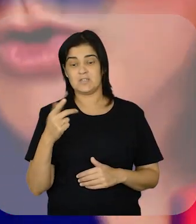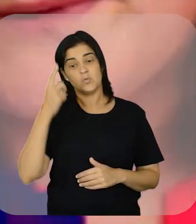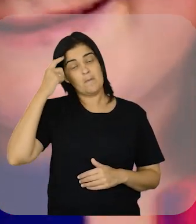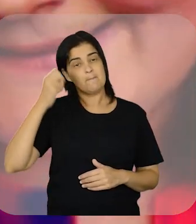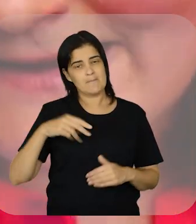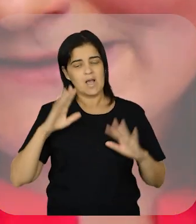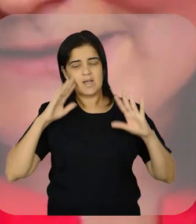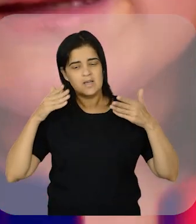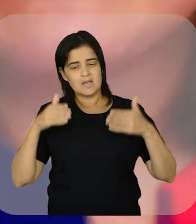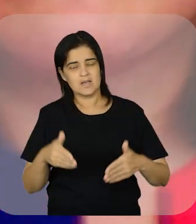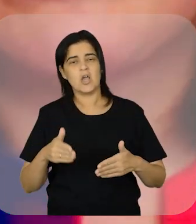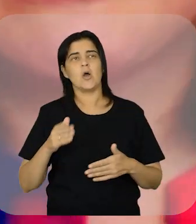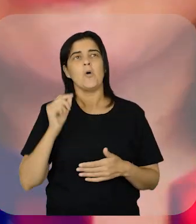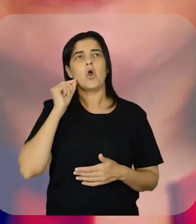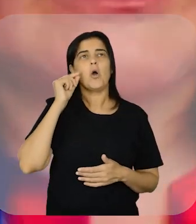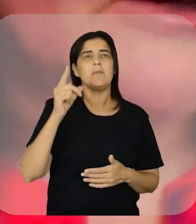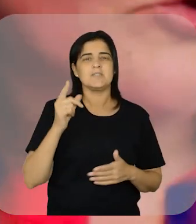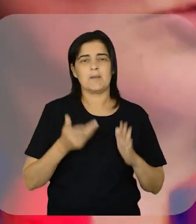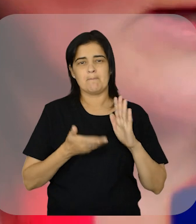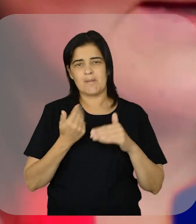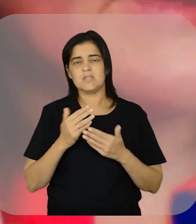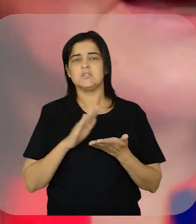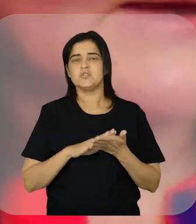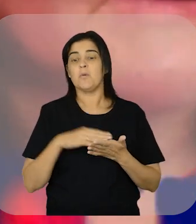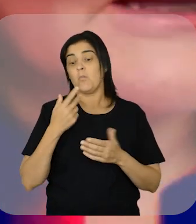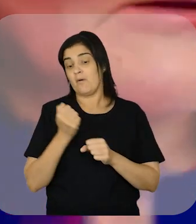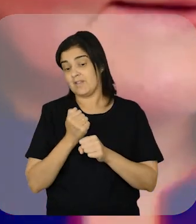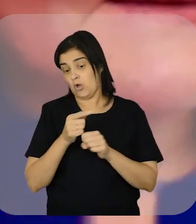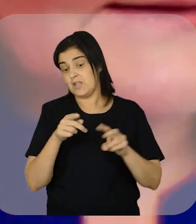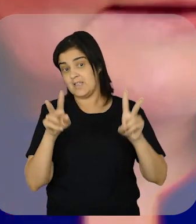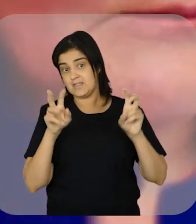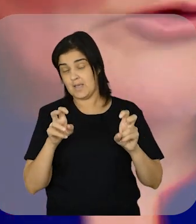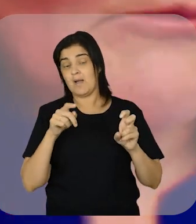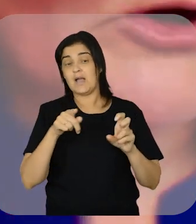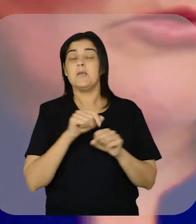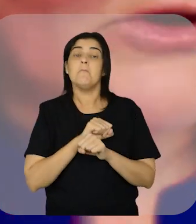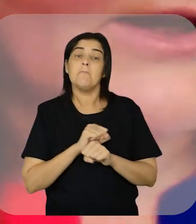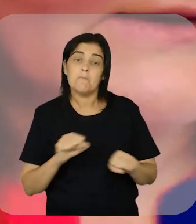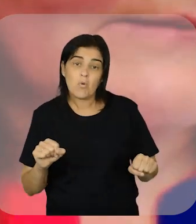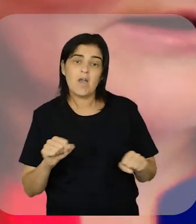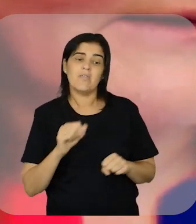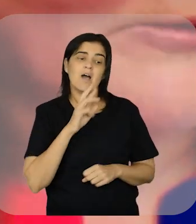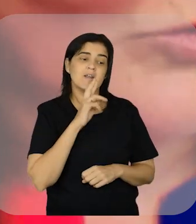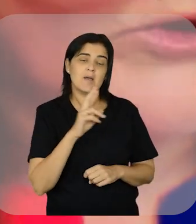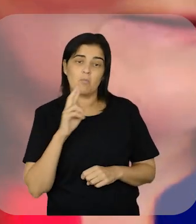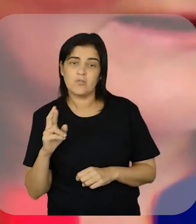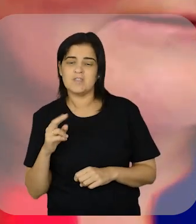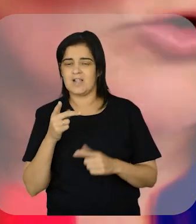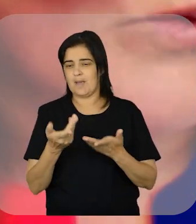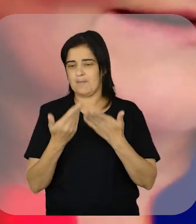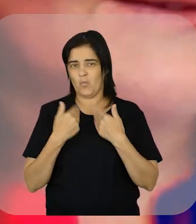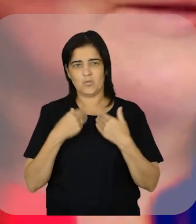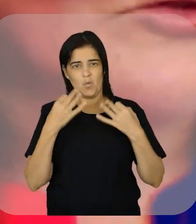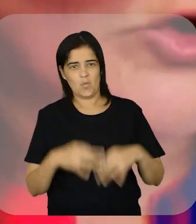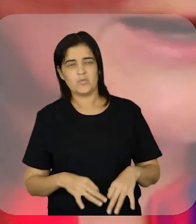tiene un enfoque competencial. Cuando vayamos a trabajar con él, ahí tal vez podamos responder también a esta pregunta que tiene